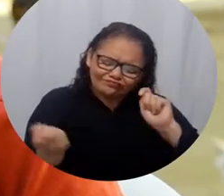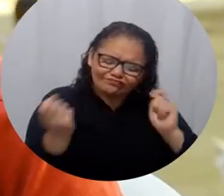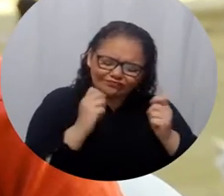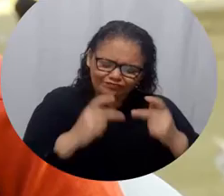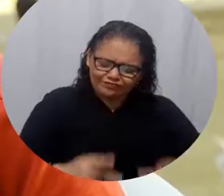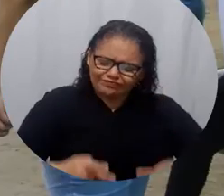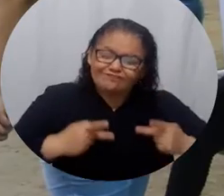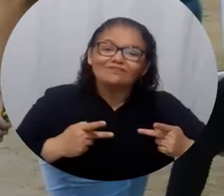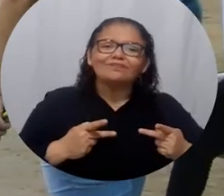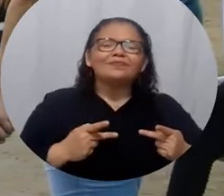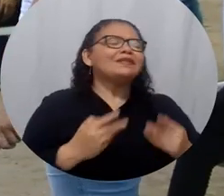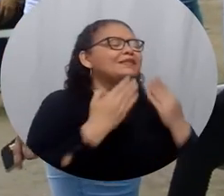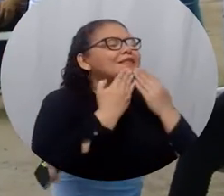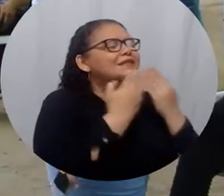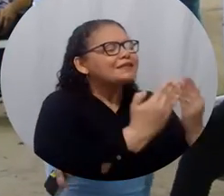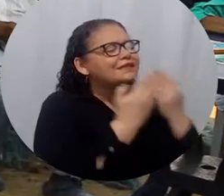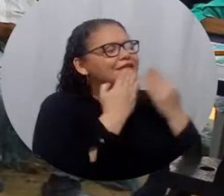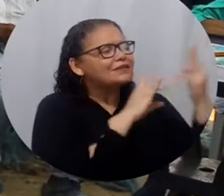de